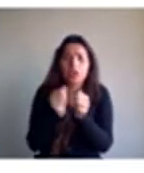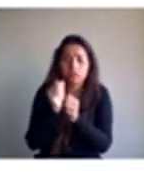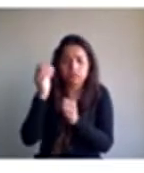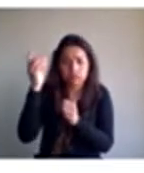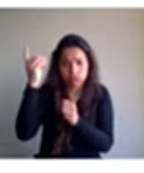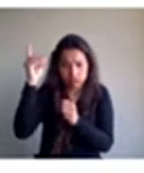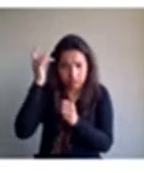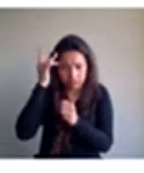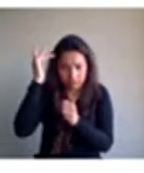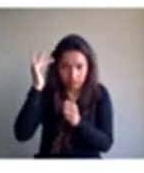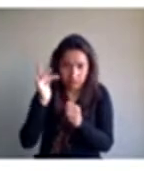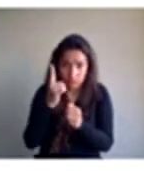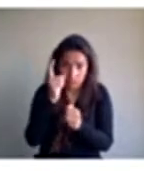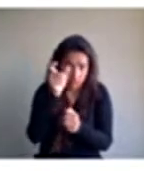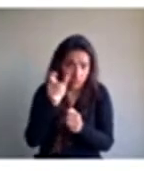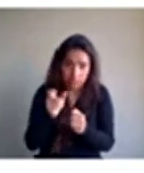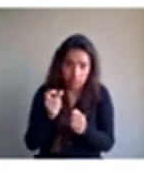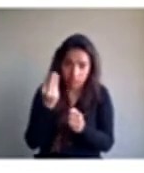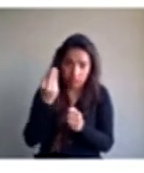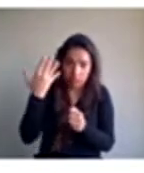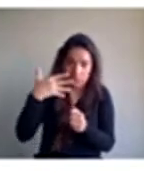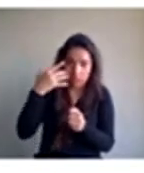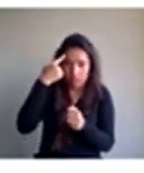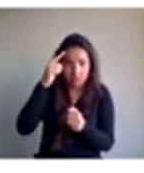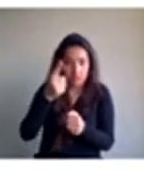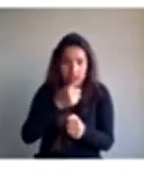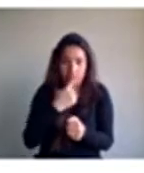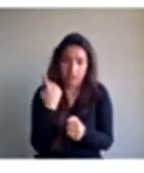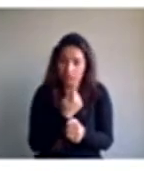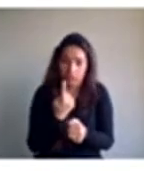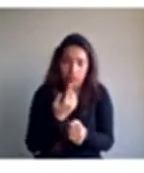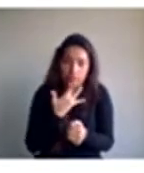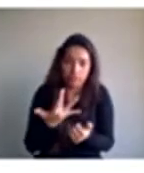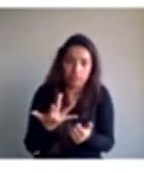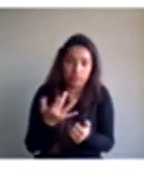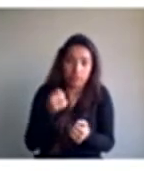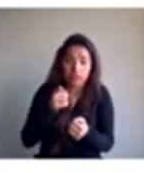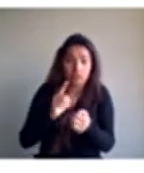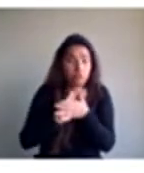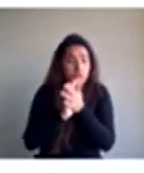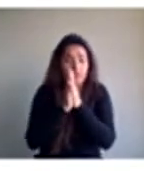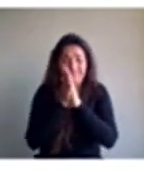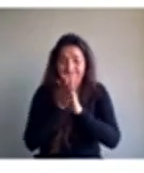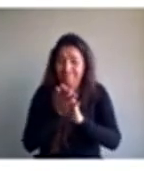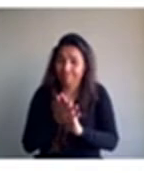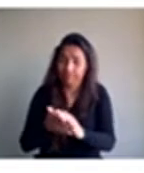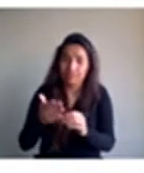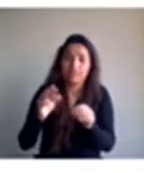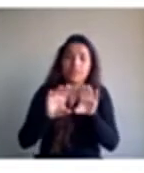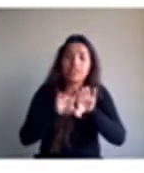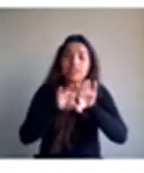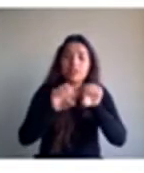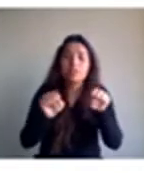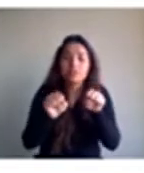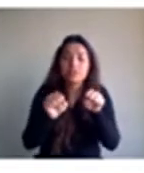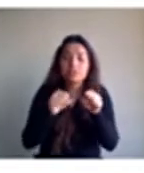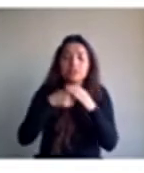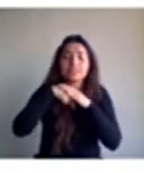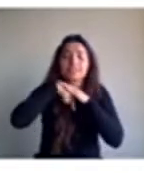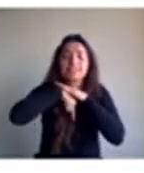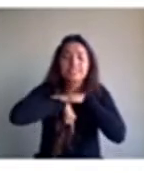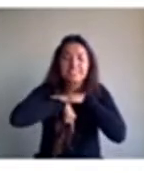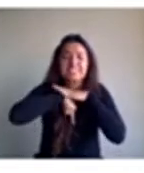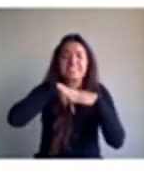realmente muy muy importante porque tiene un total compromiso desde el fondo de su alma una